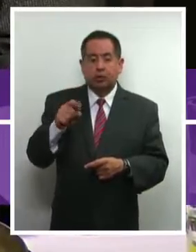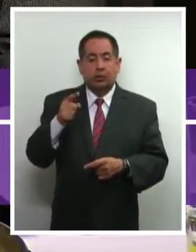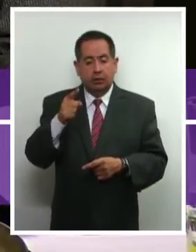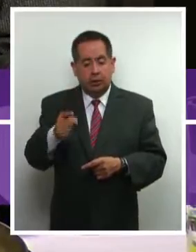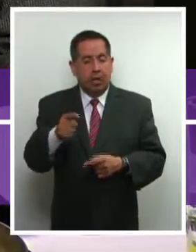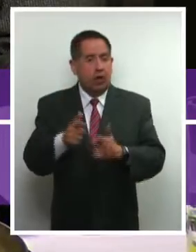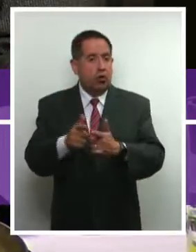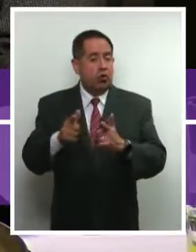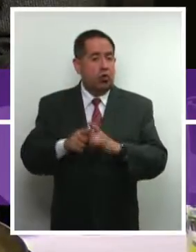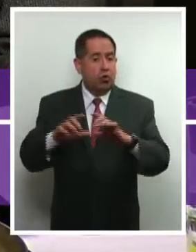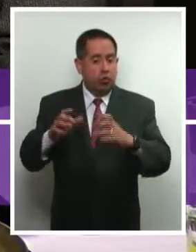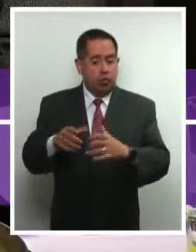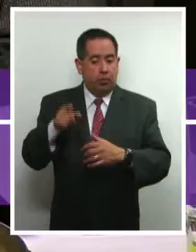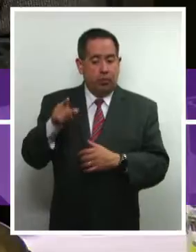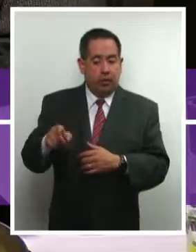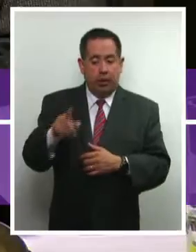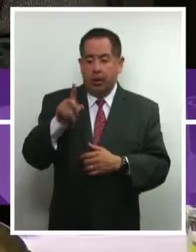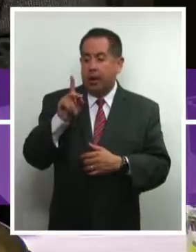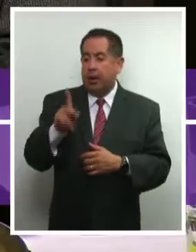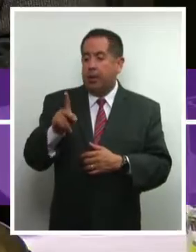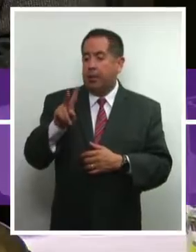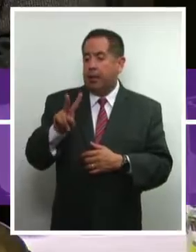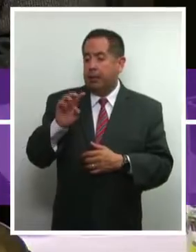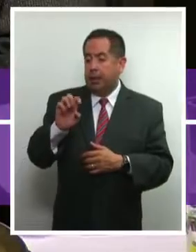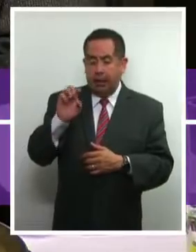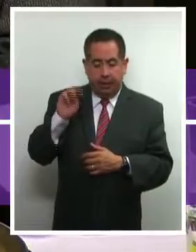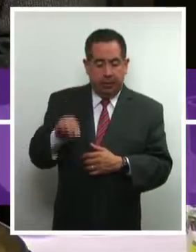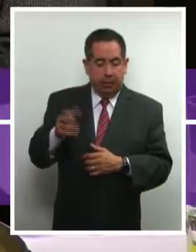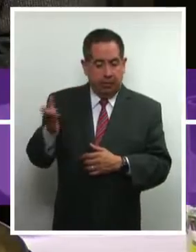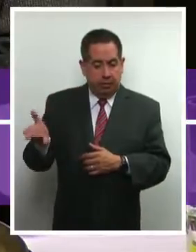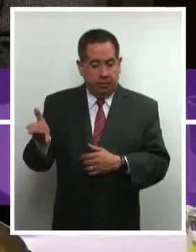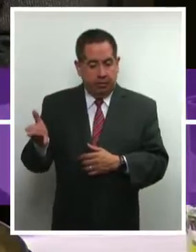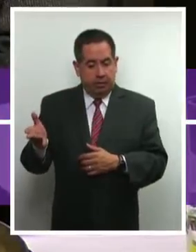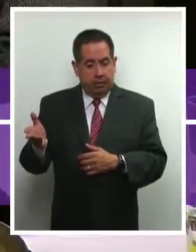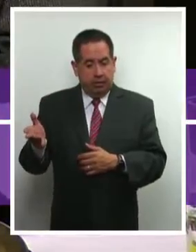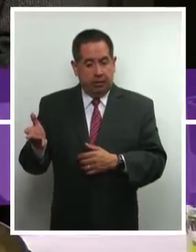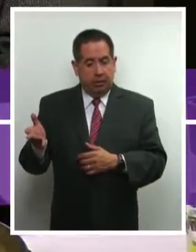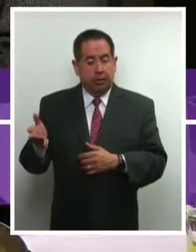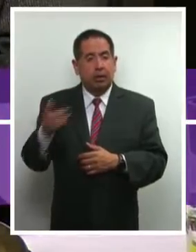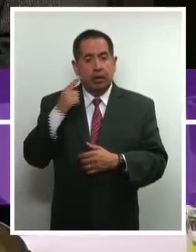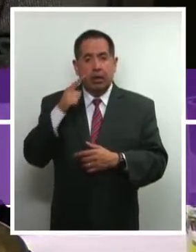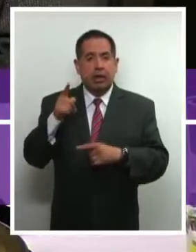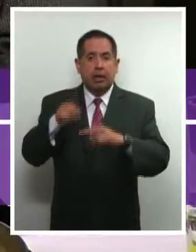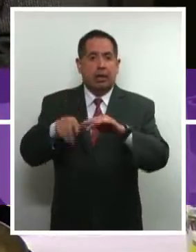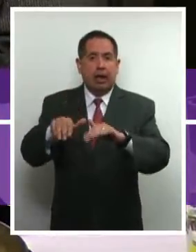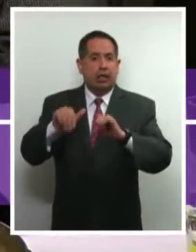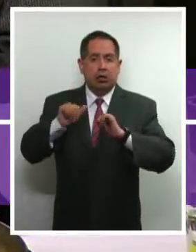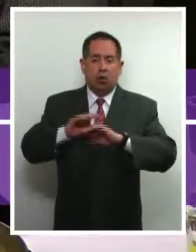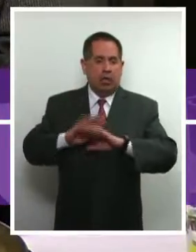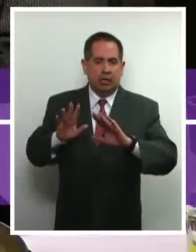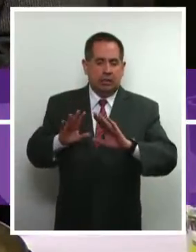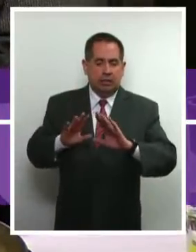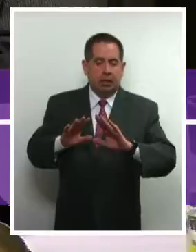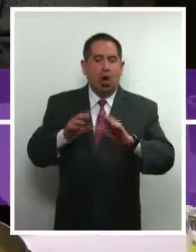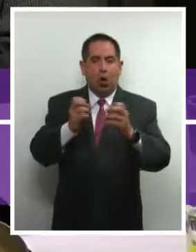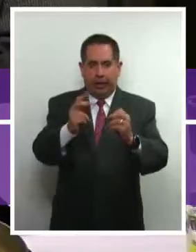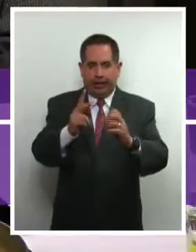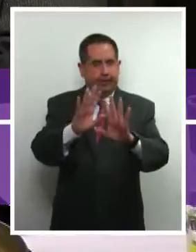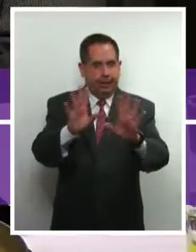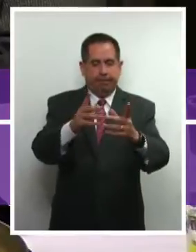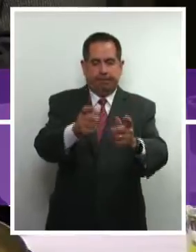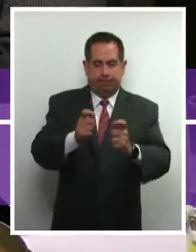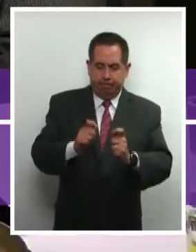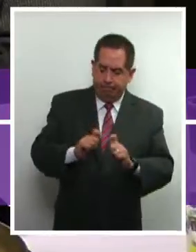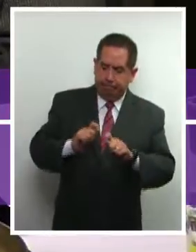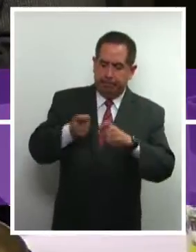del Grupo Parlamentario del Partido Verde Ecologista de México, y la ha retirado, turnamos nuevamente